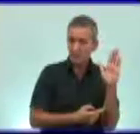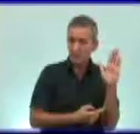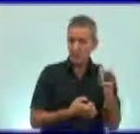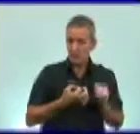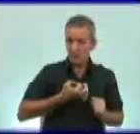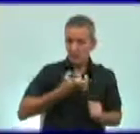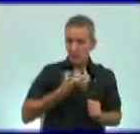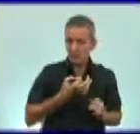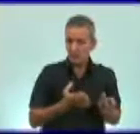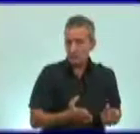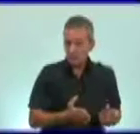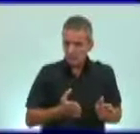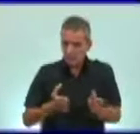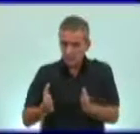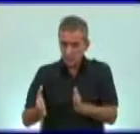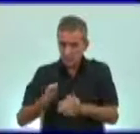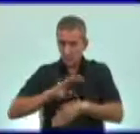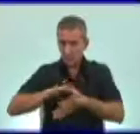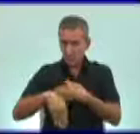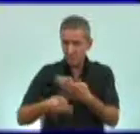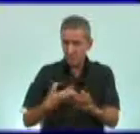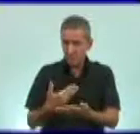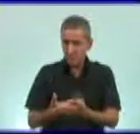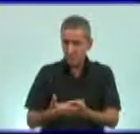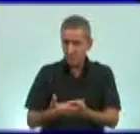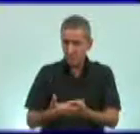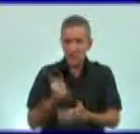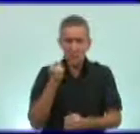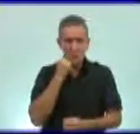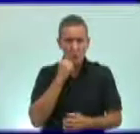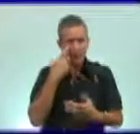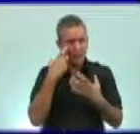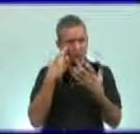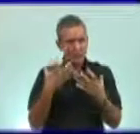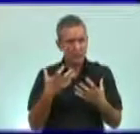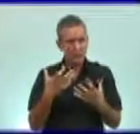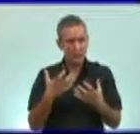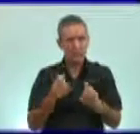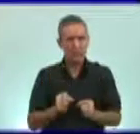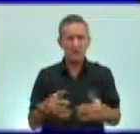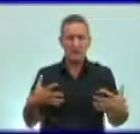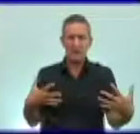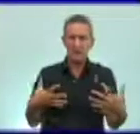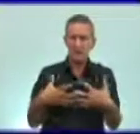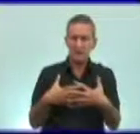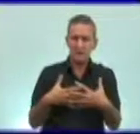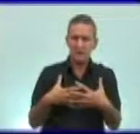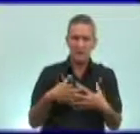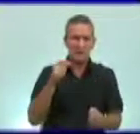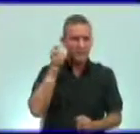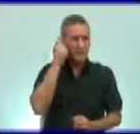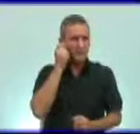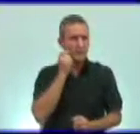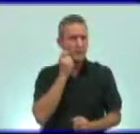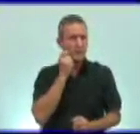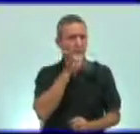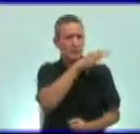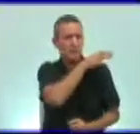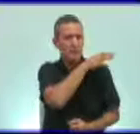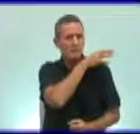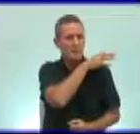pasar a la esencia de nuestra emisión y que tiene que ver con el libertador, actuación moral, accionar político